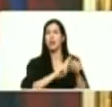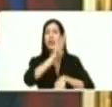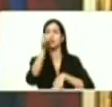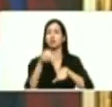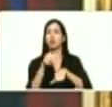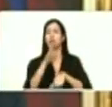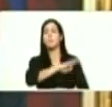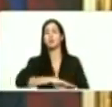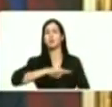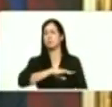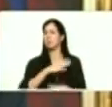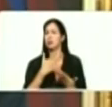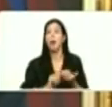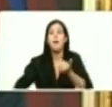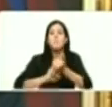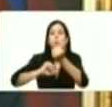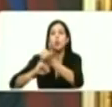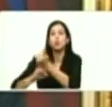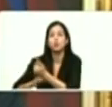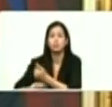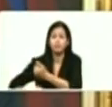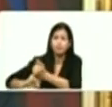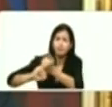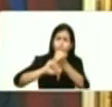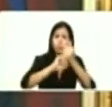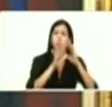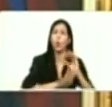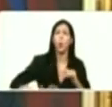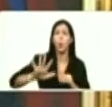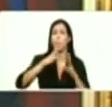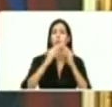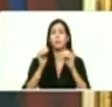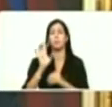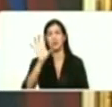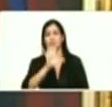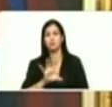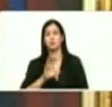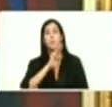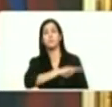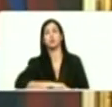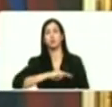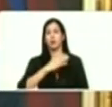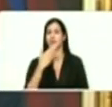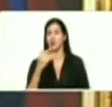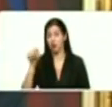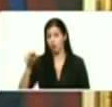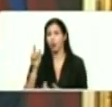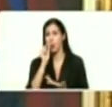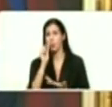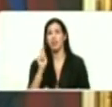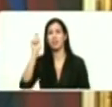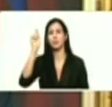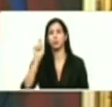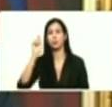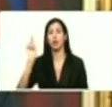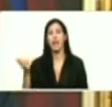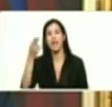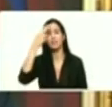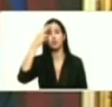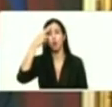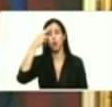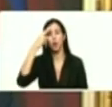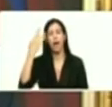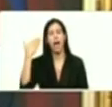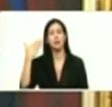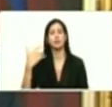para financiar todas las emisiones le agradezco al hoy diputado don Héctor Rodríguez Castro